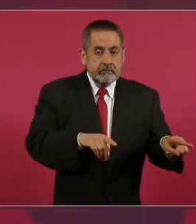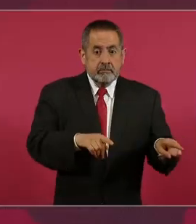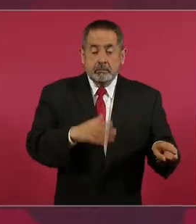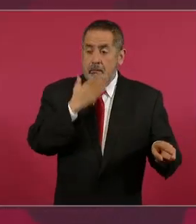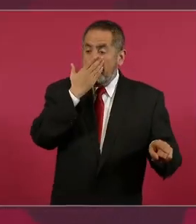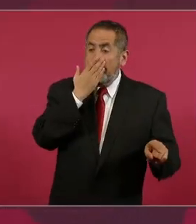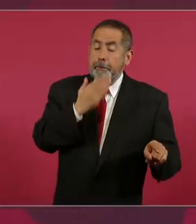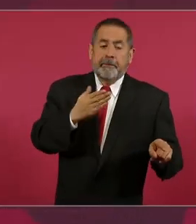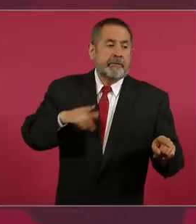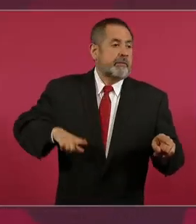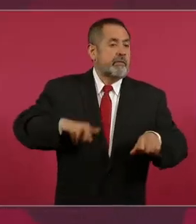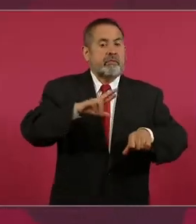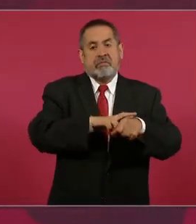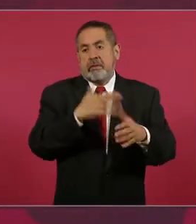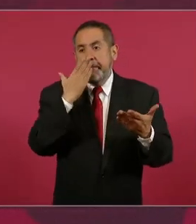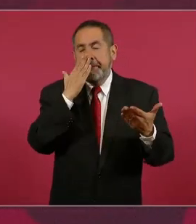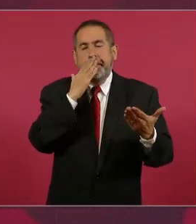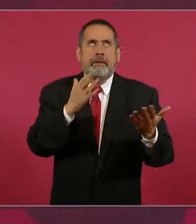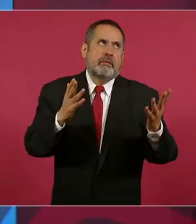buen gobernante,